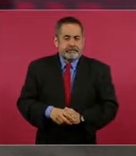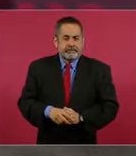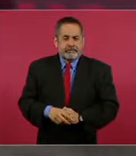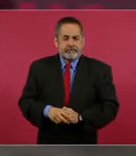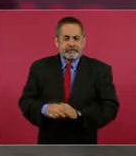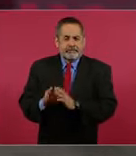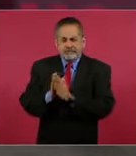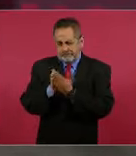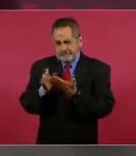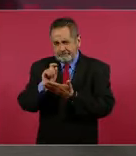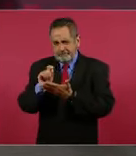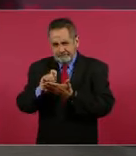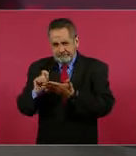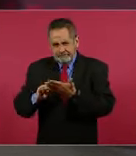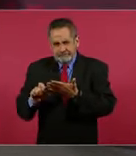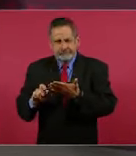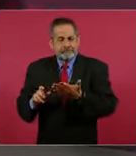indebido de estar